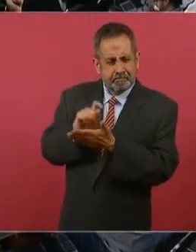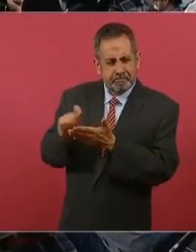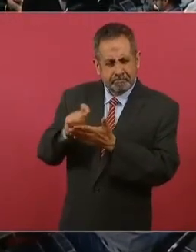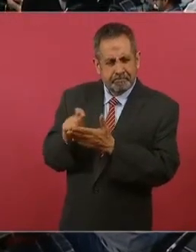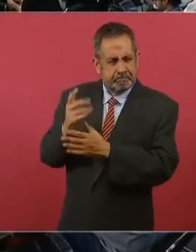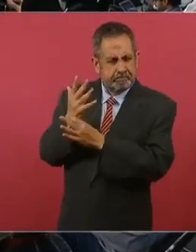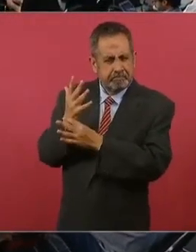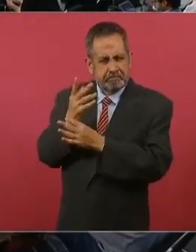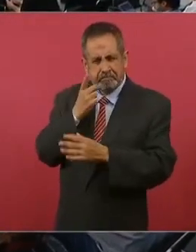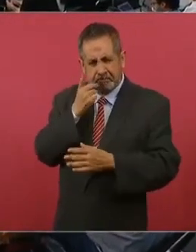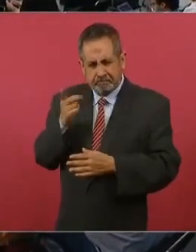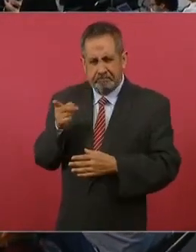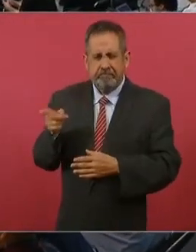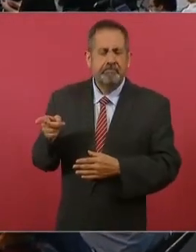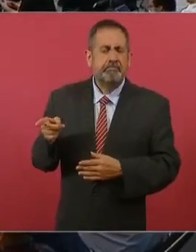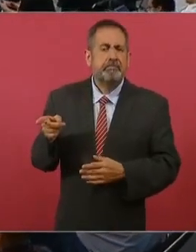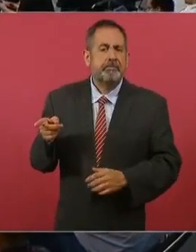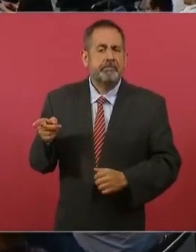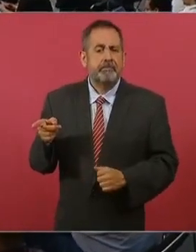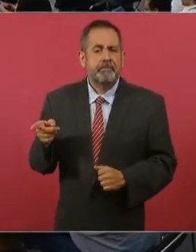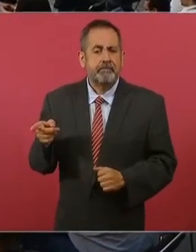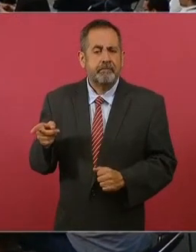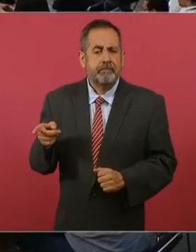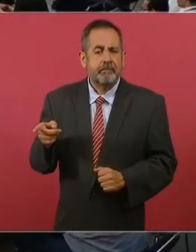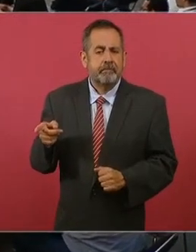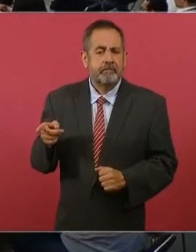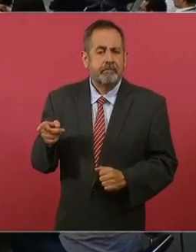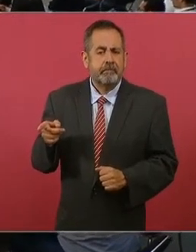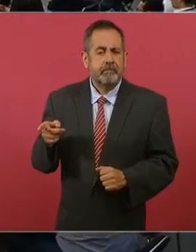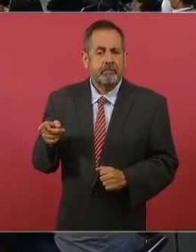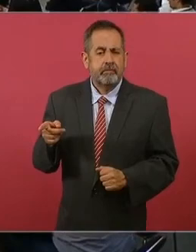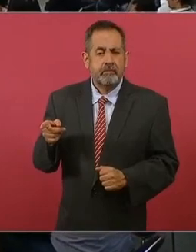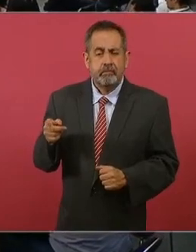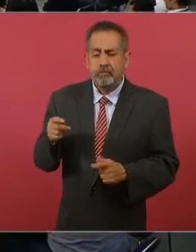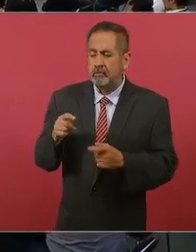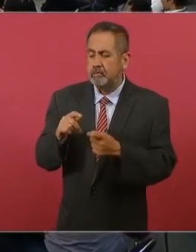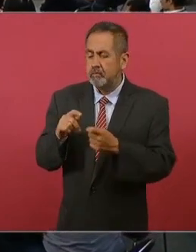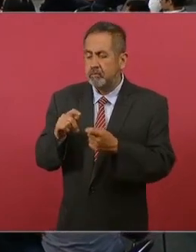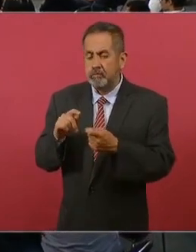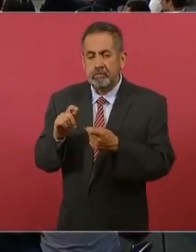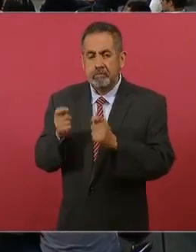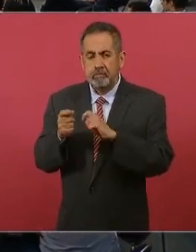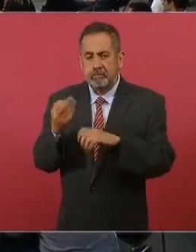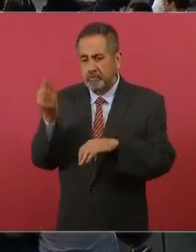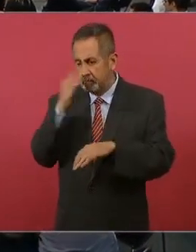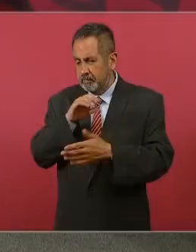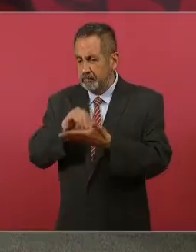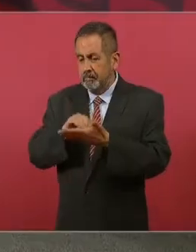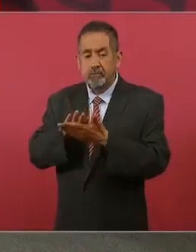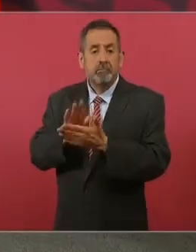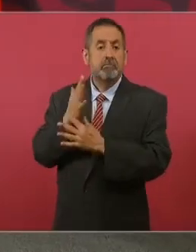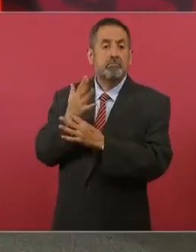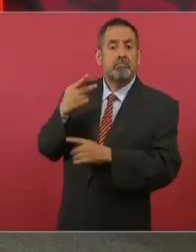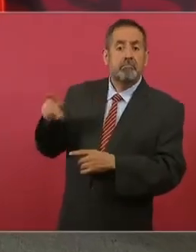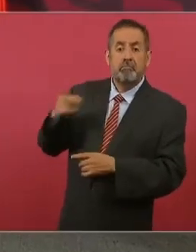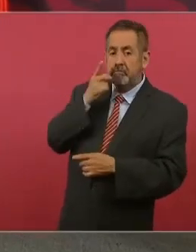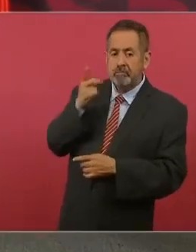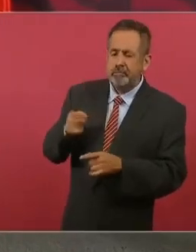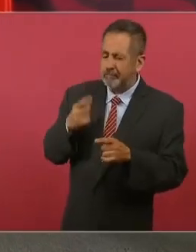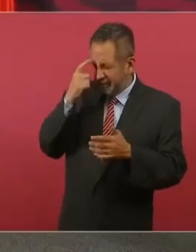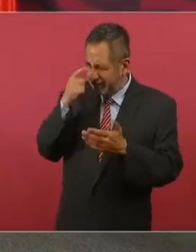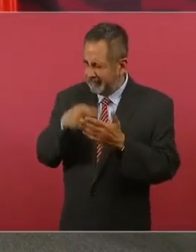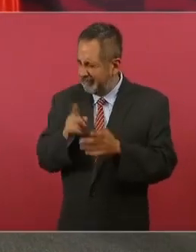y parece que lo falsificaron, como aquella carta que le atribuían